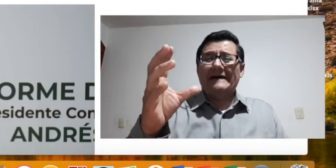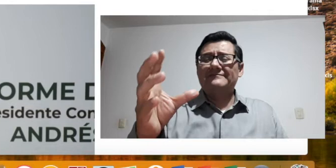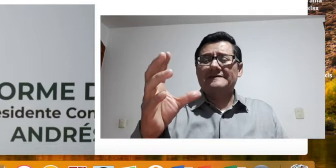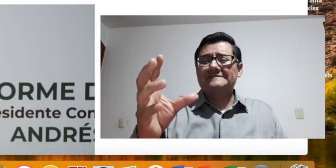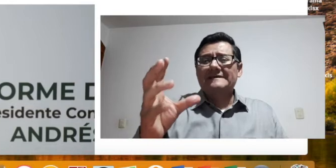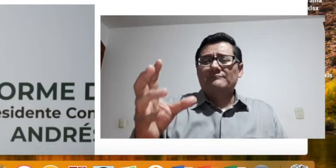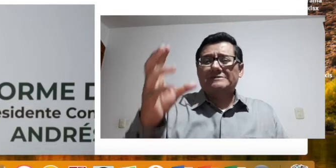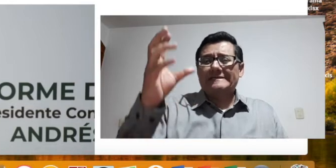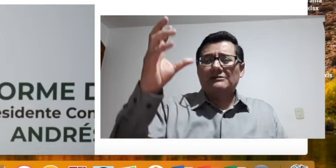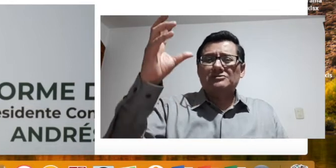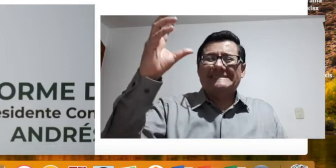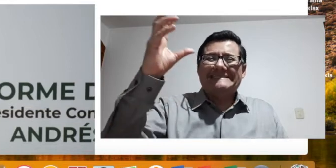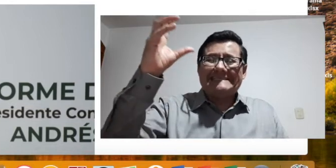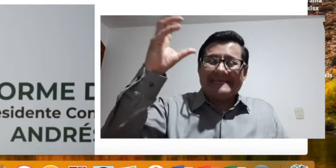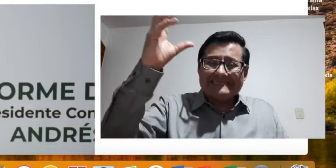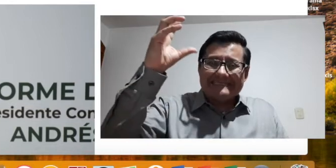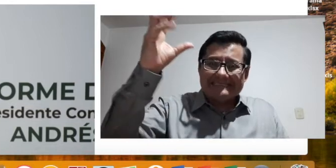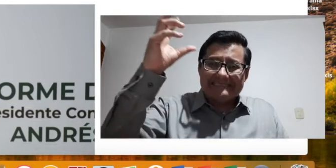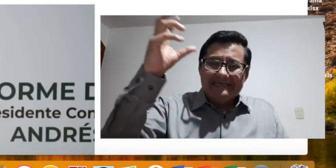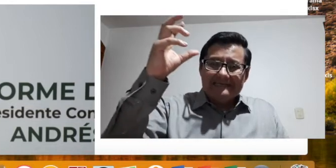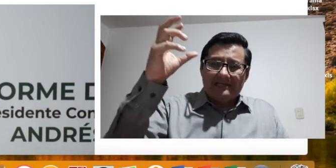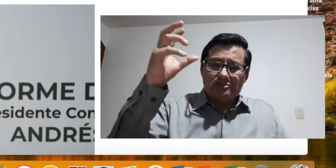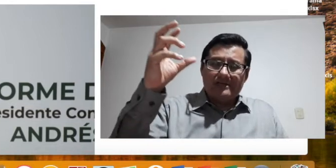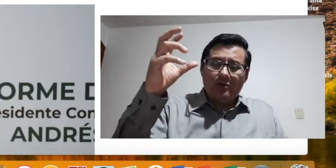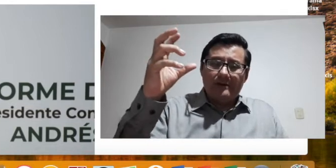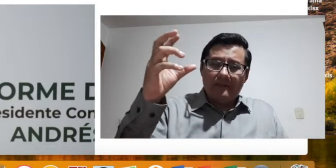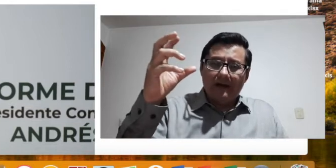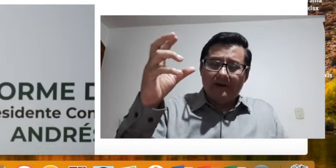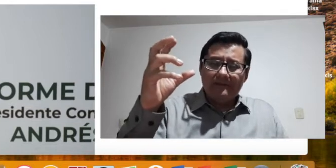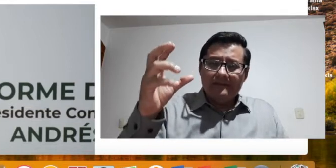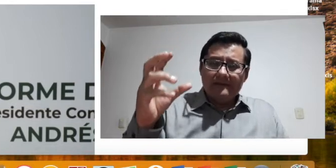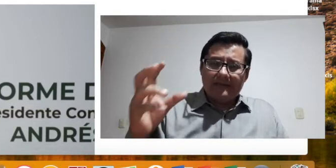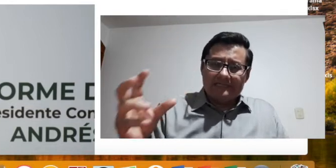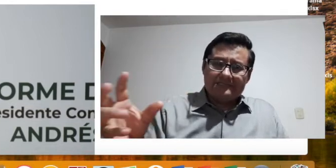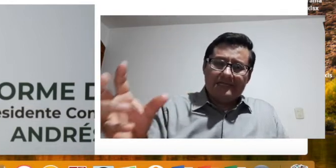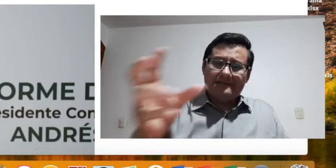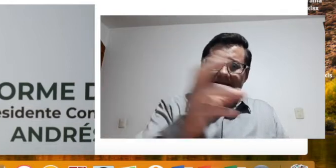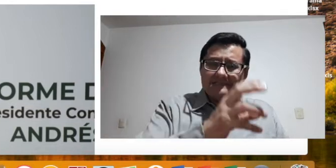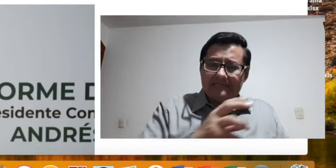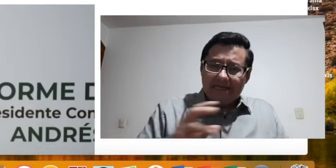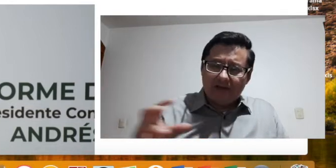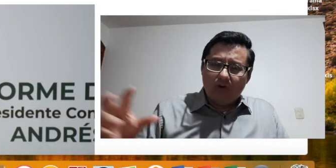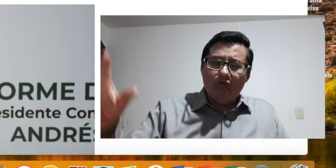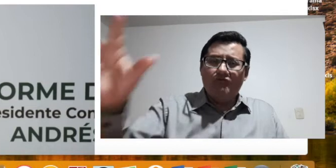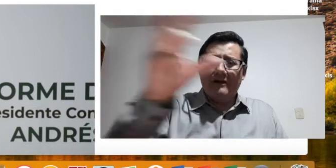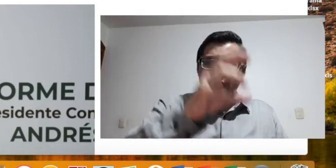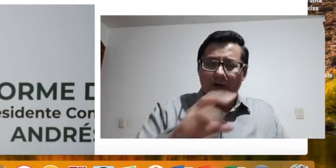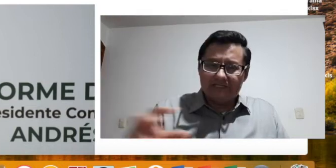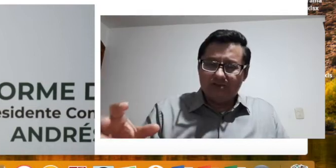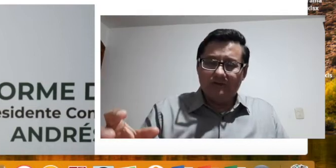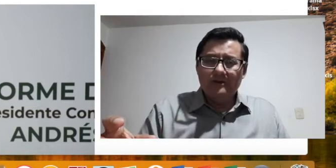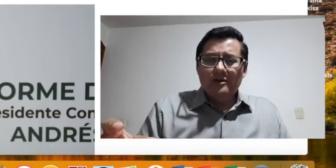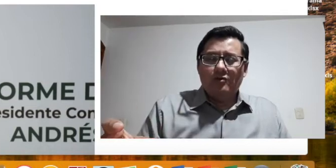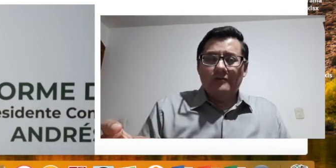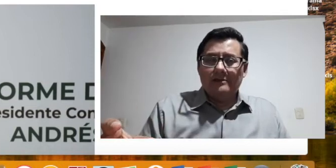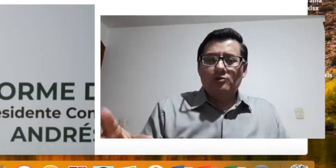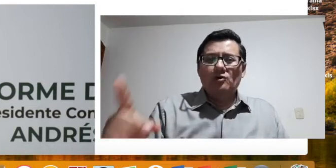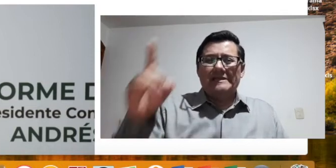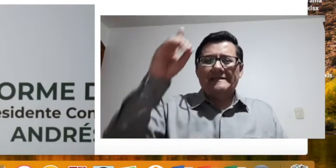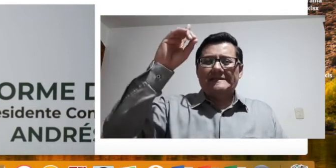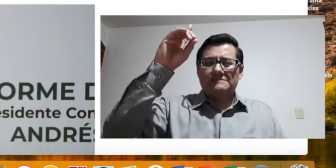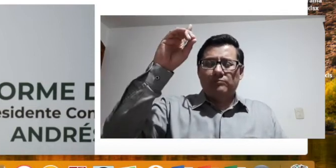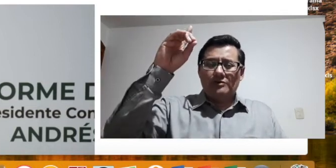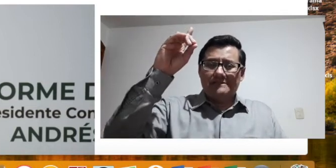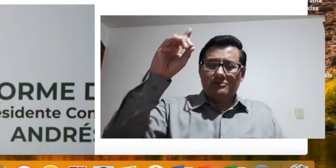porque antes pues eran los intereses de los que gobernaban que hacían esa confabulación con